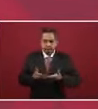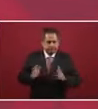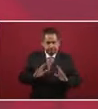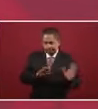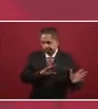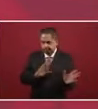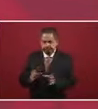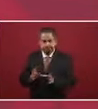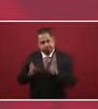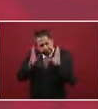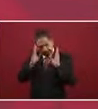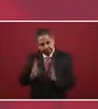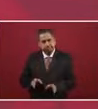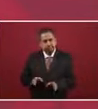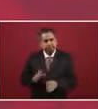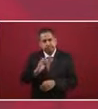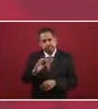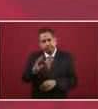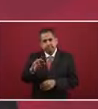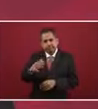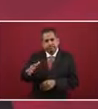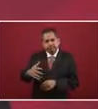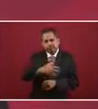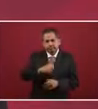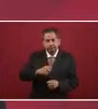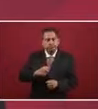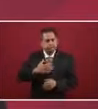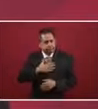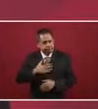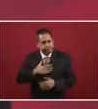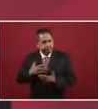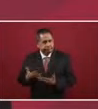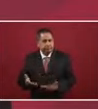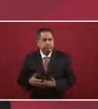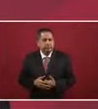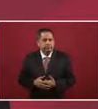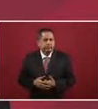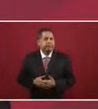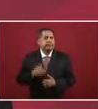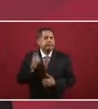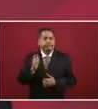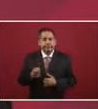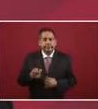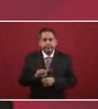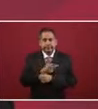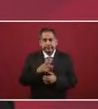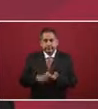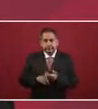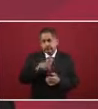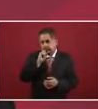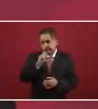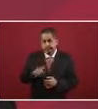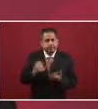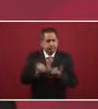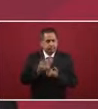particulares. Entonces, es de la nación, es de todos. Es lo que pasa con la